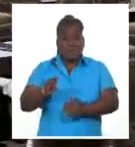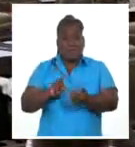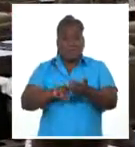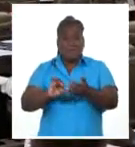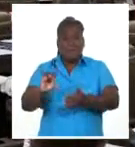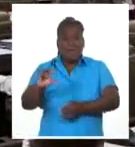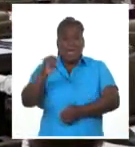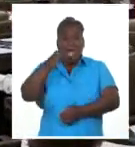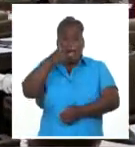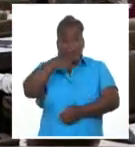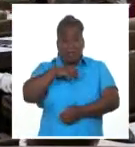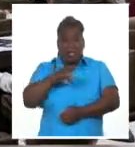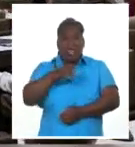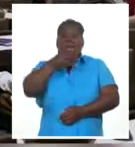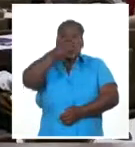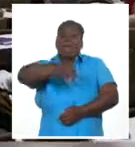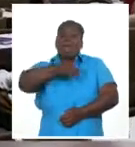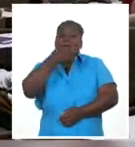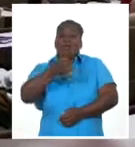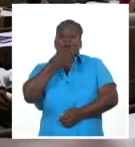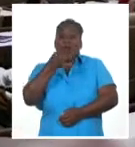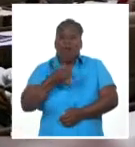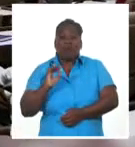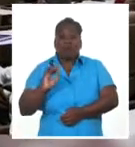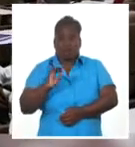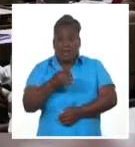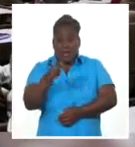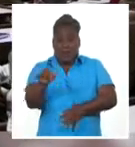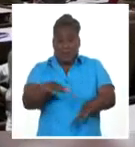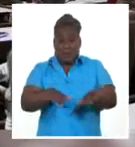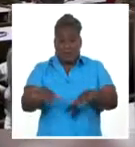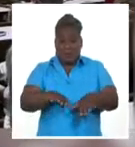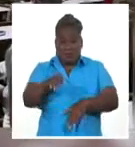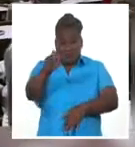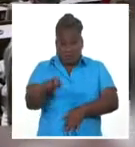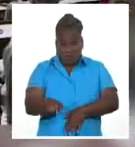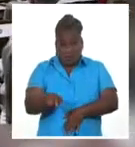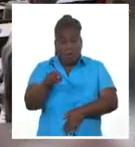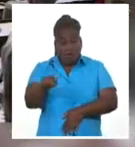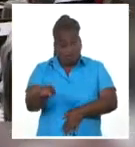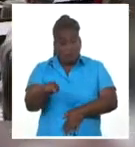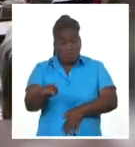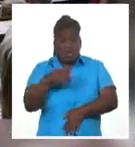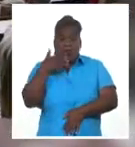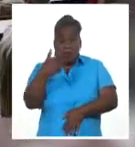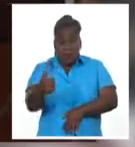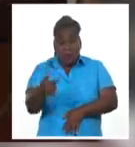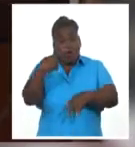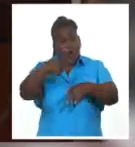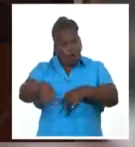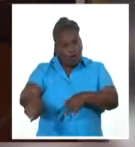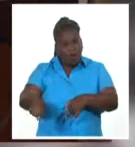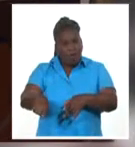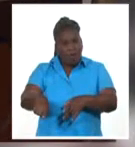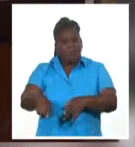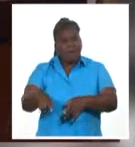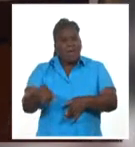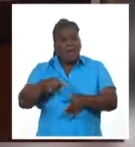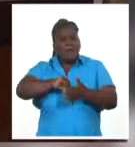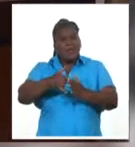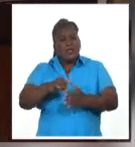Estrada, enfatizó que el perfeccionamiento de los recursos humanos transversaliza las otras proyecciones de trabajo y afirmó que mientras